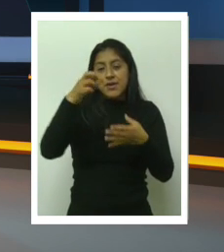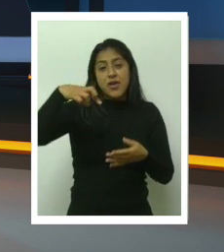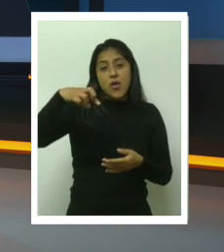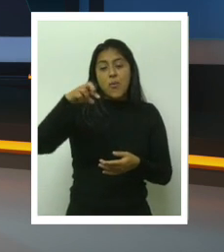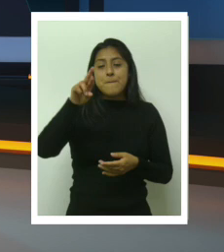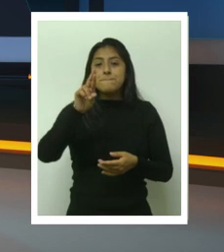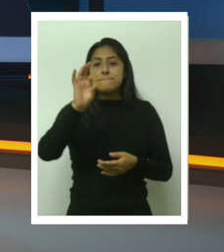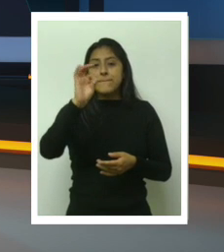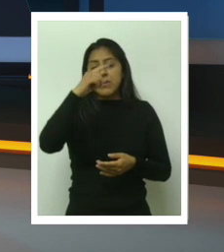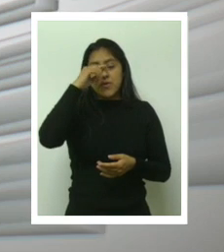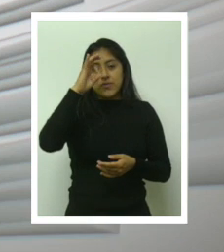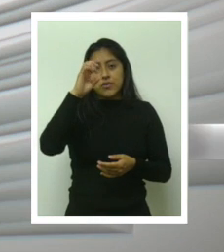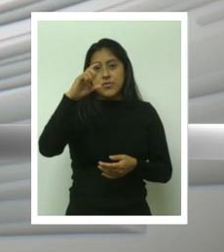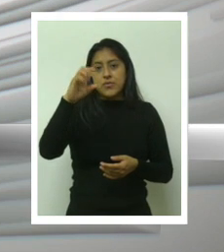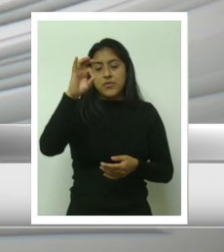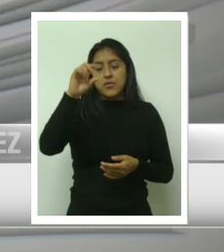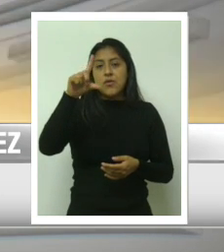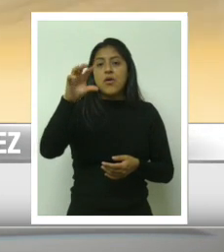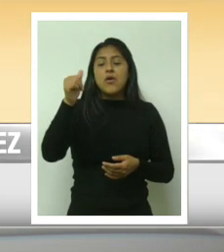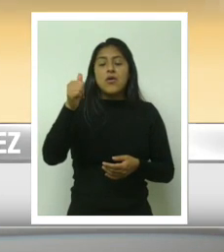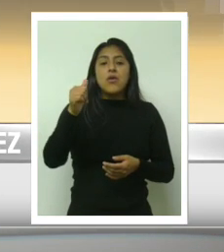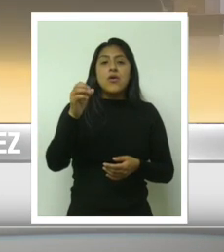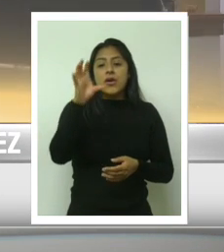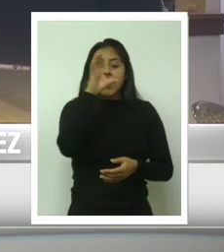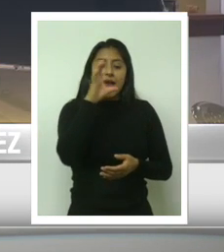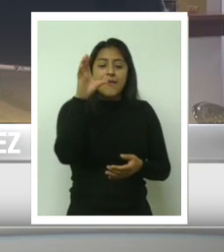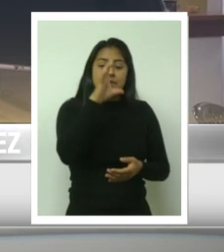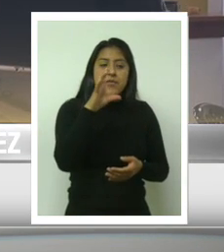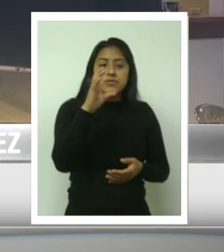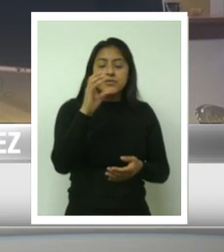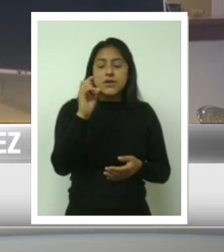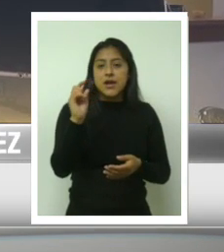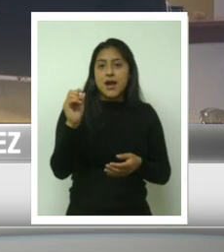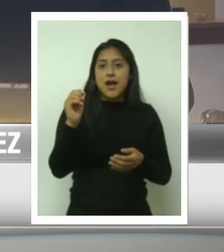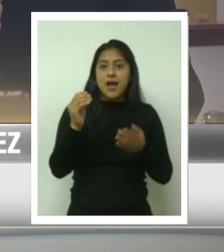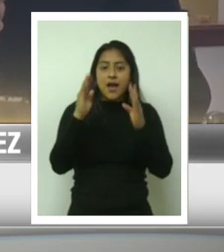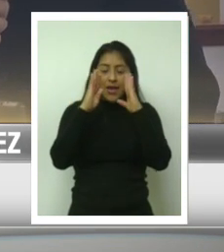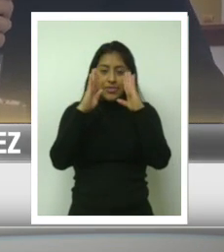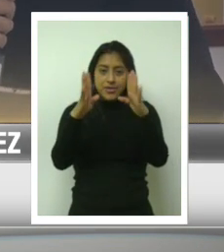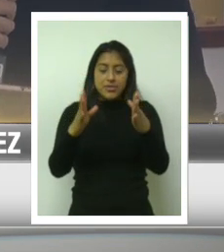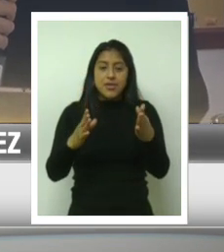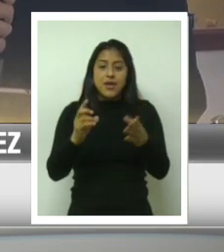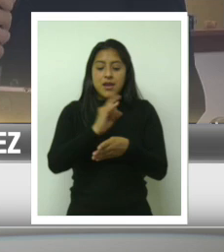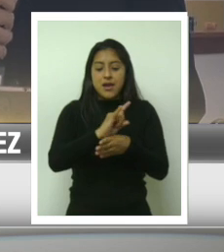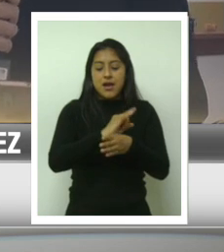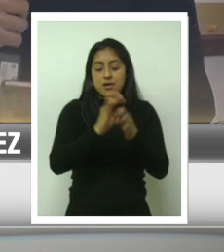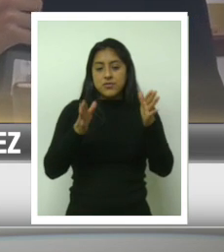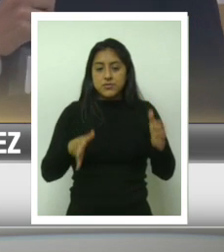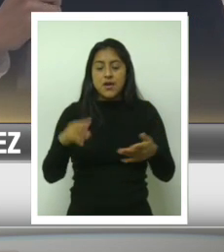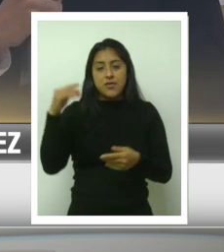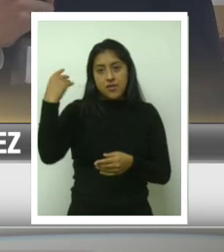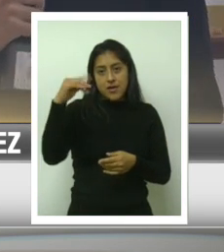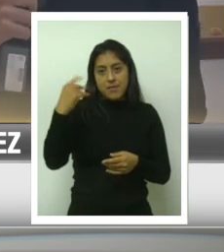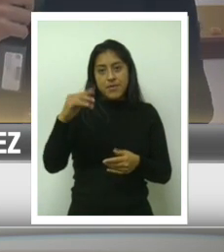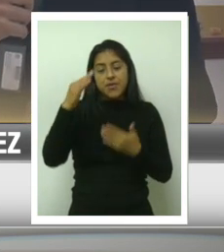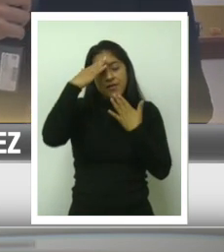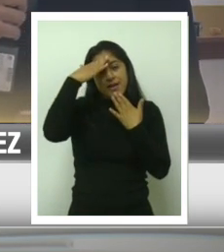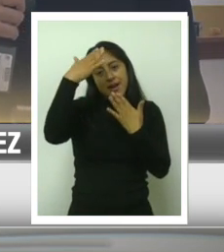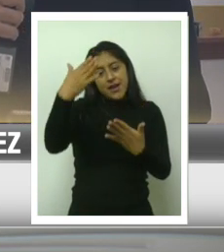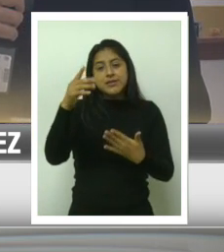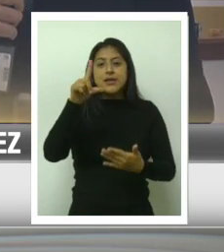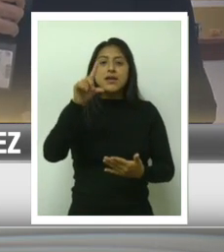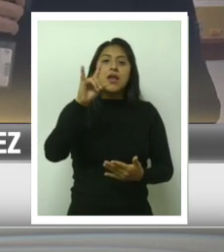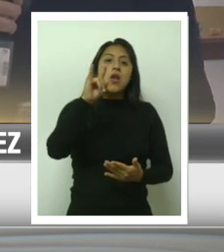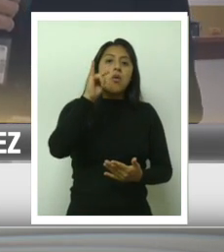que busca agilizar la atención a los usuarios con la llegada de la época de alta demanda. Adelante, Julio. Así es, muchas